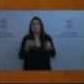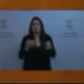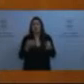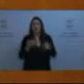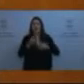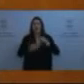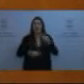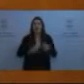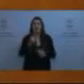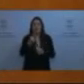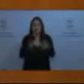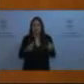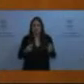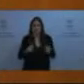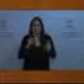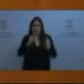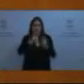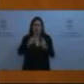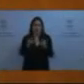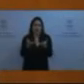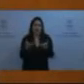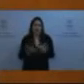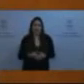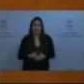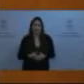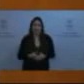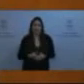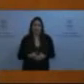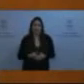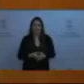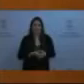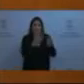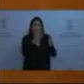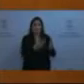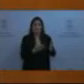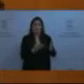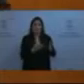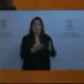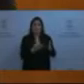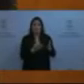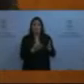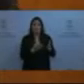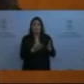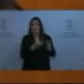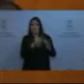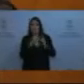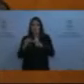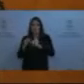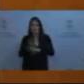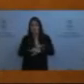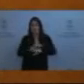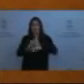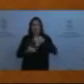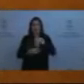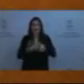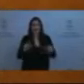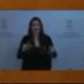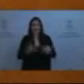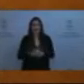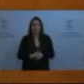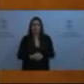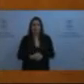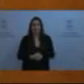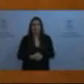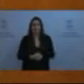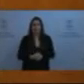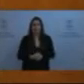ejecución presupuestaria, donde se puede ver exactamente qué es lo que ha hecho usted al frente de esta consejería. Yo no voy